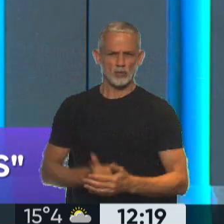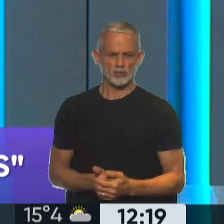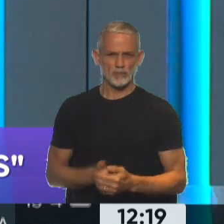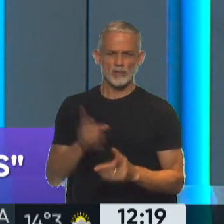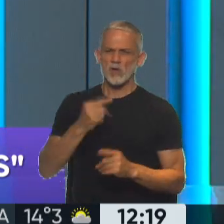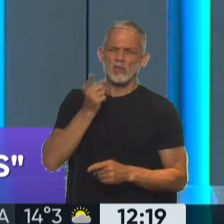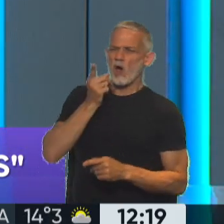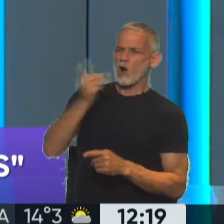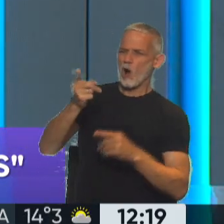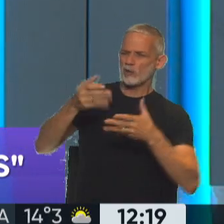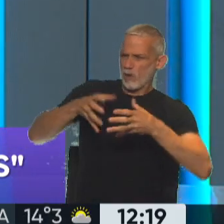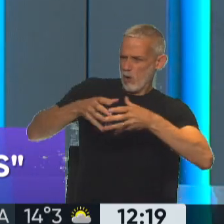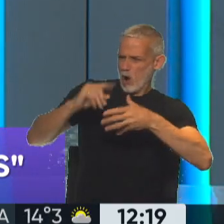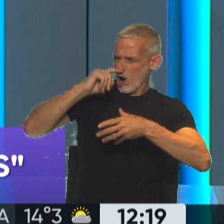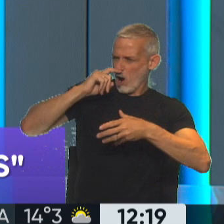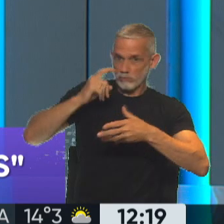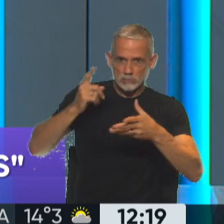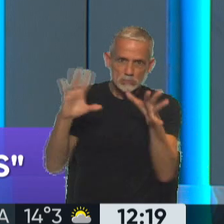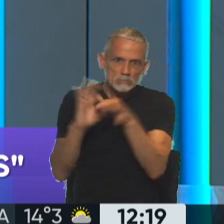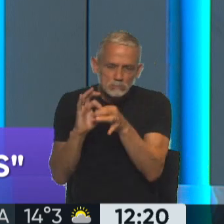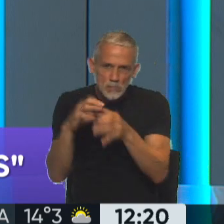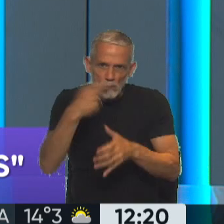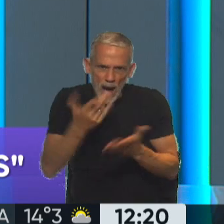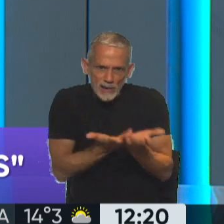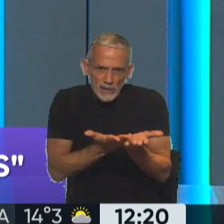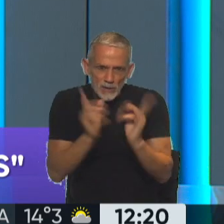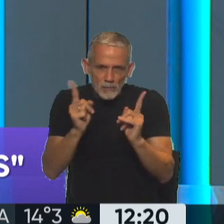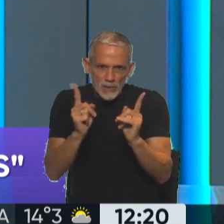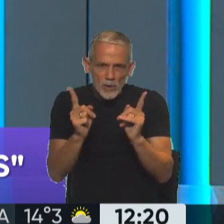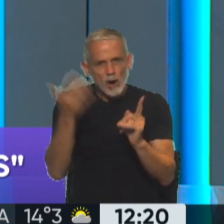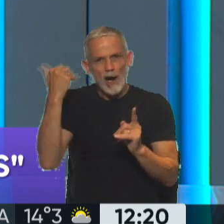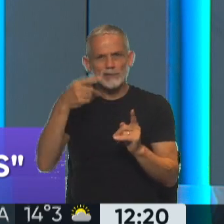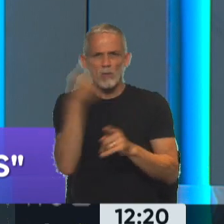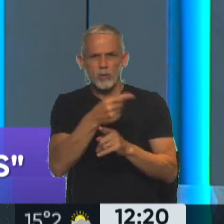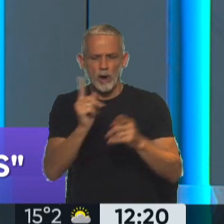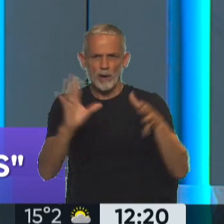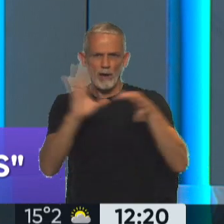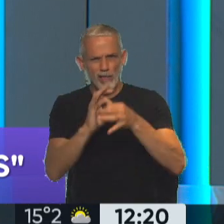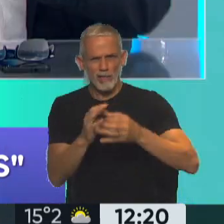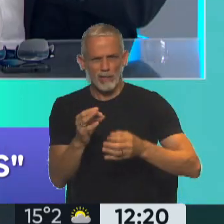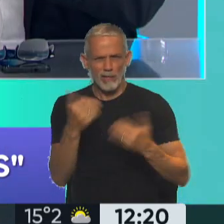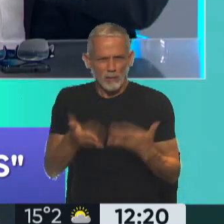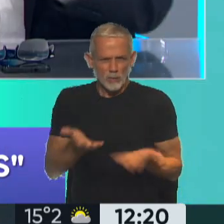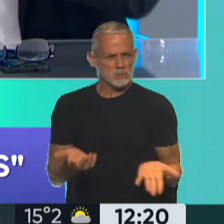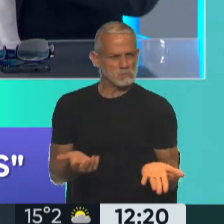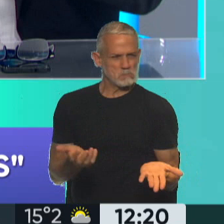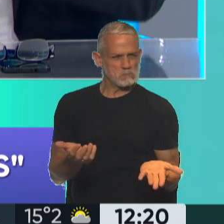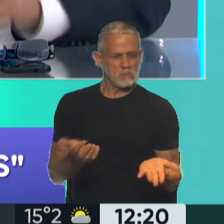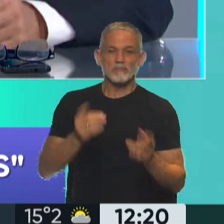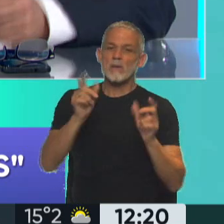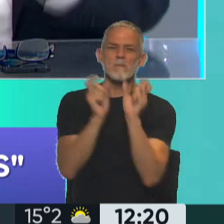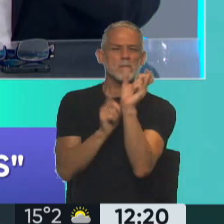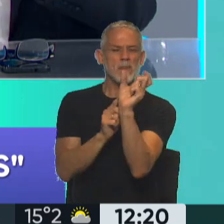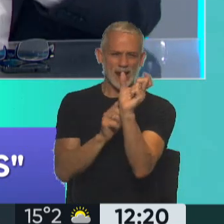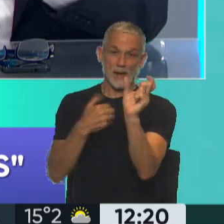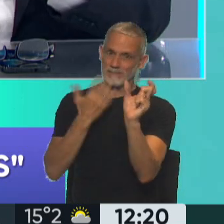la casta y de repente, bueno, estar aliado con un sector que representa claramente a la casta. Tal cual. Yo creo que si hay un término